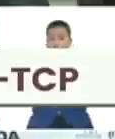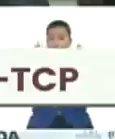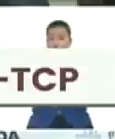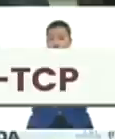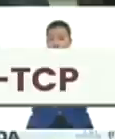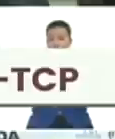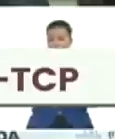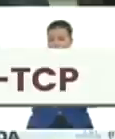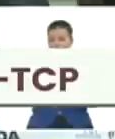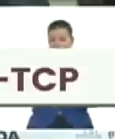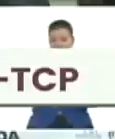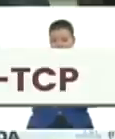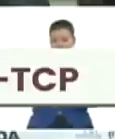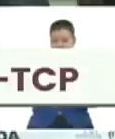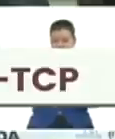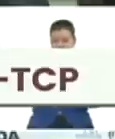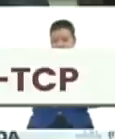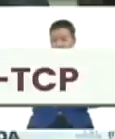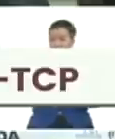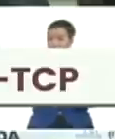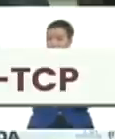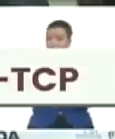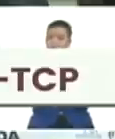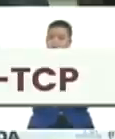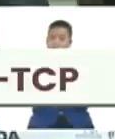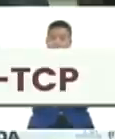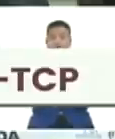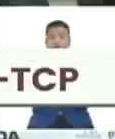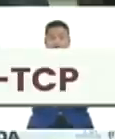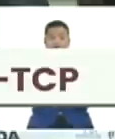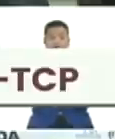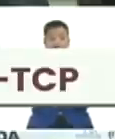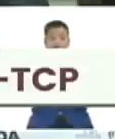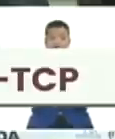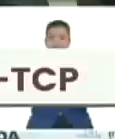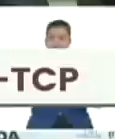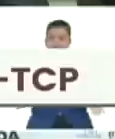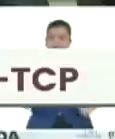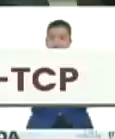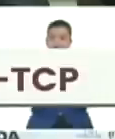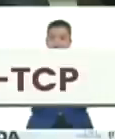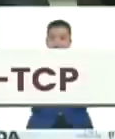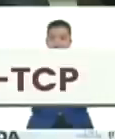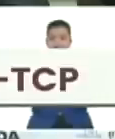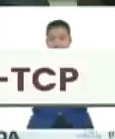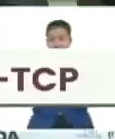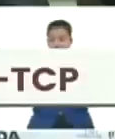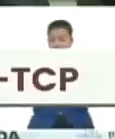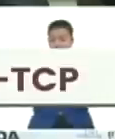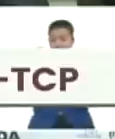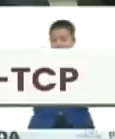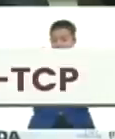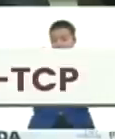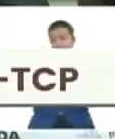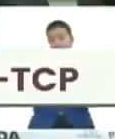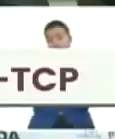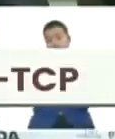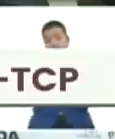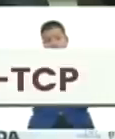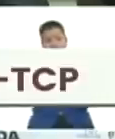una recuperación lenta. El aumento de los precios de alimentos,